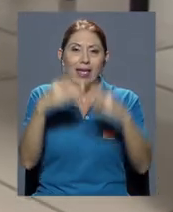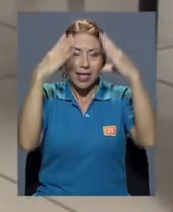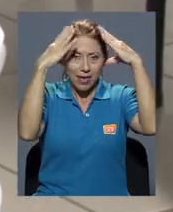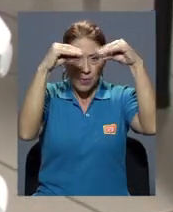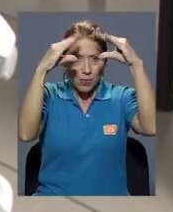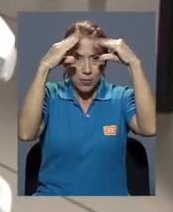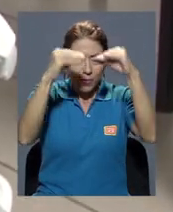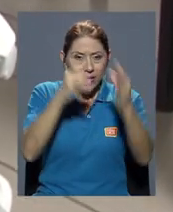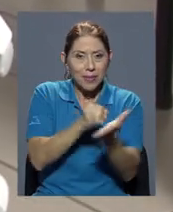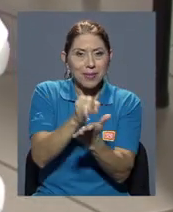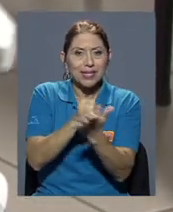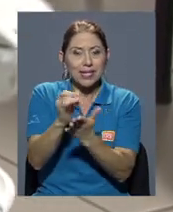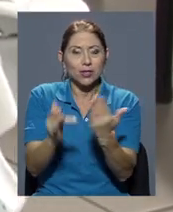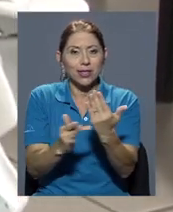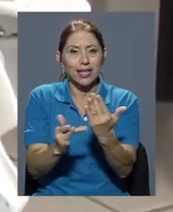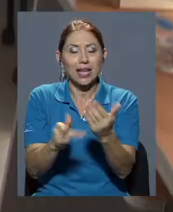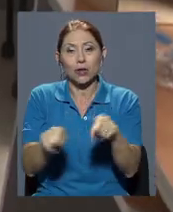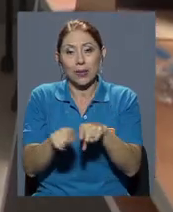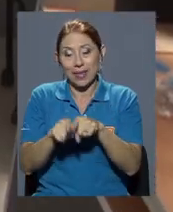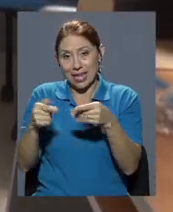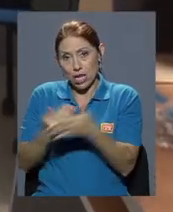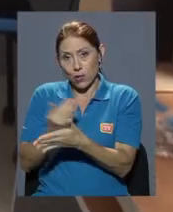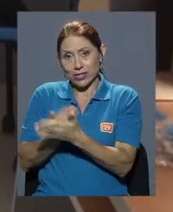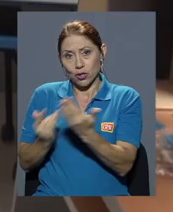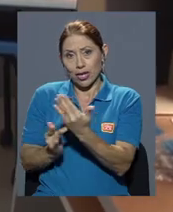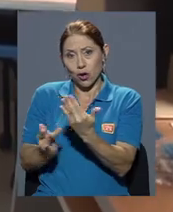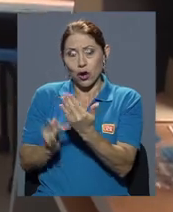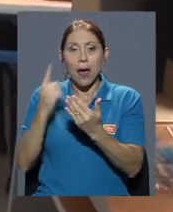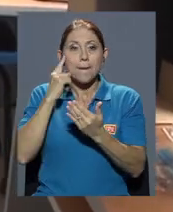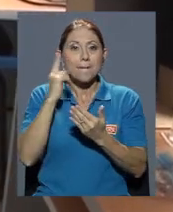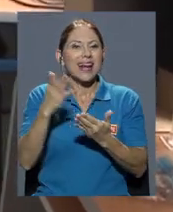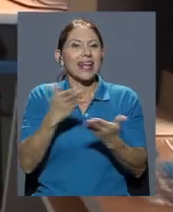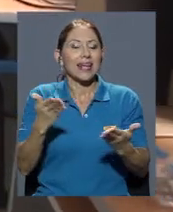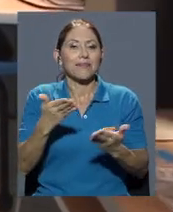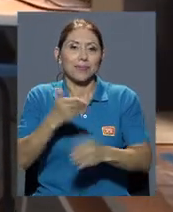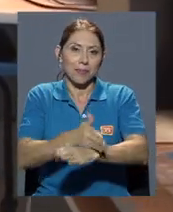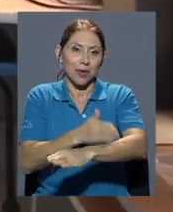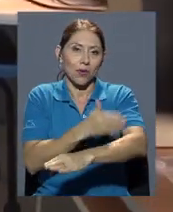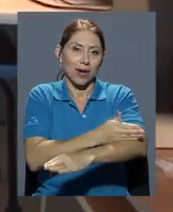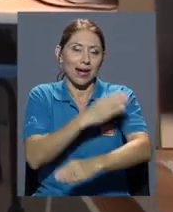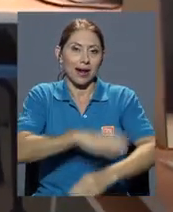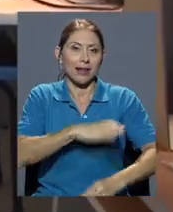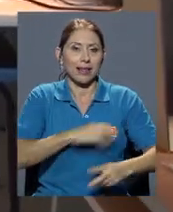e innovación tecnológica para contribuir a mejorar la calidad de vida de las personas.